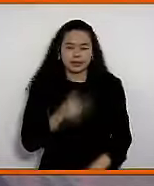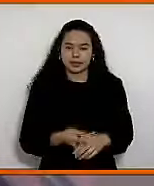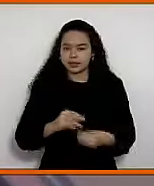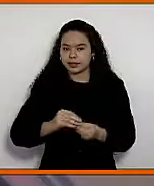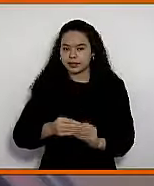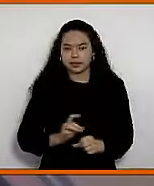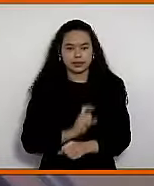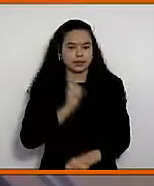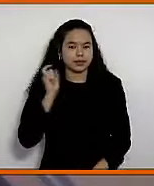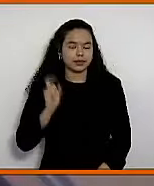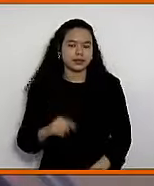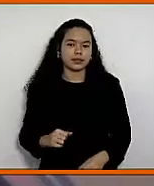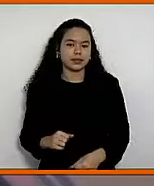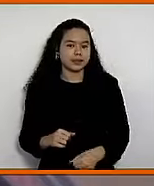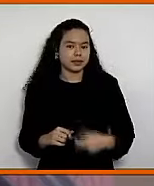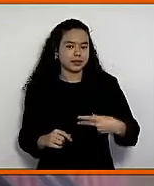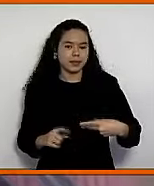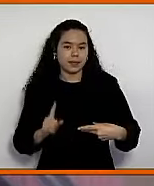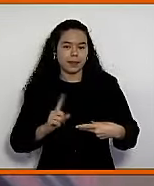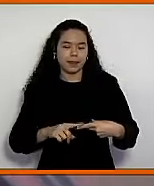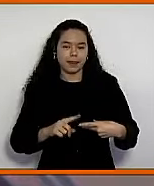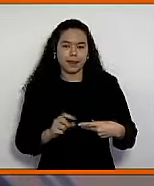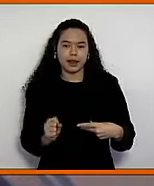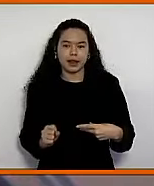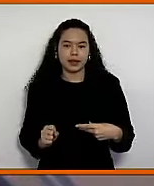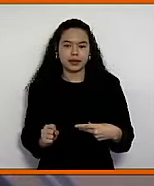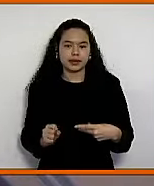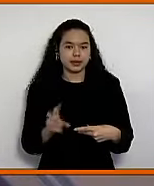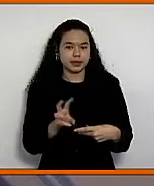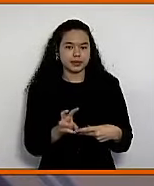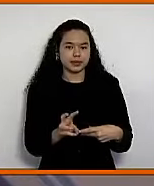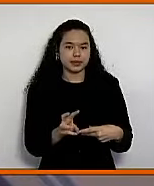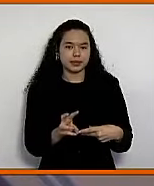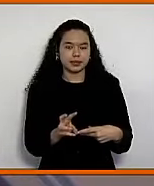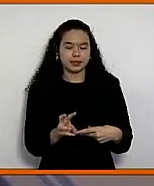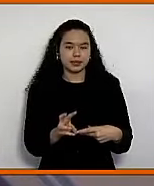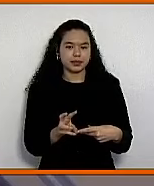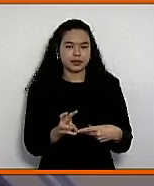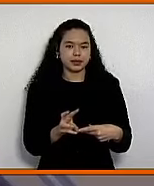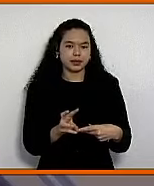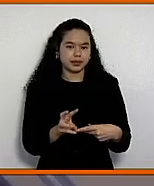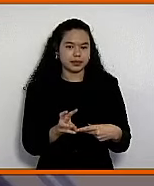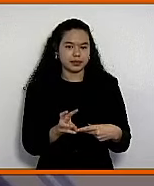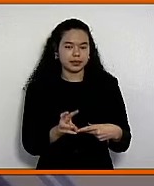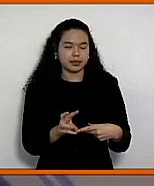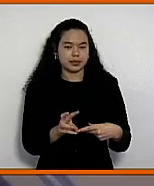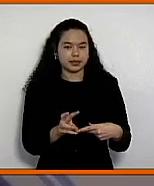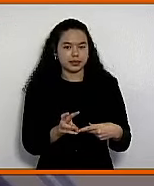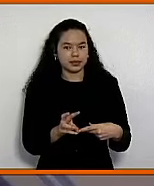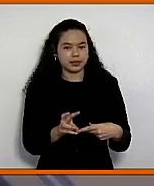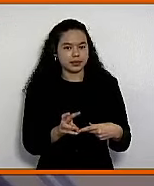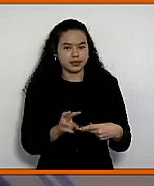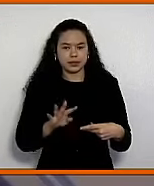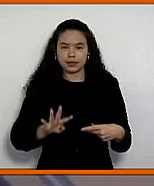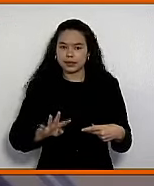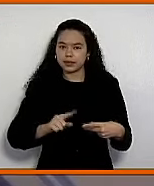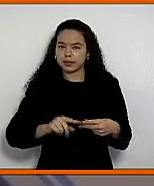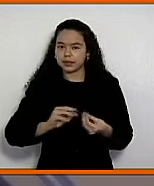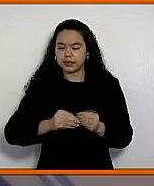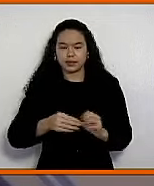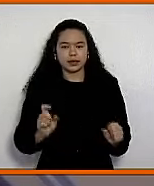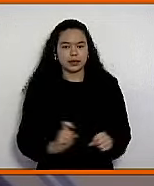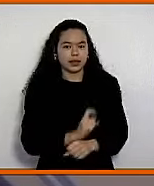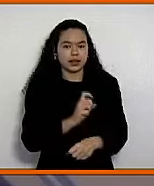ganador y su primer dígito es el 6. Segundo dígito. El 4,